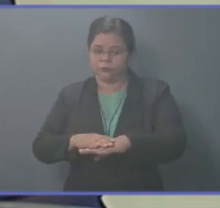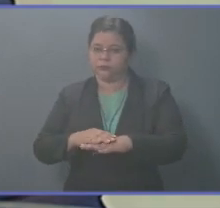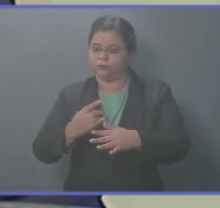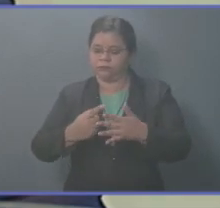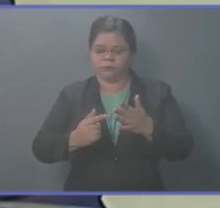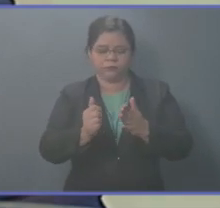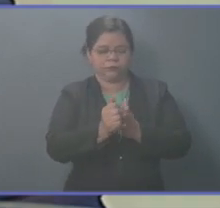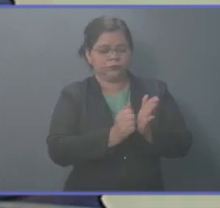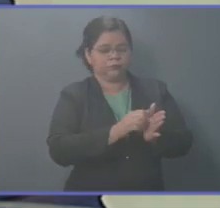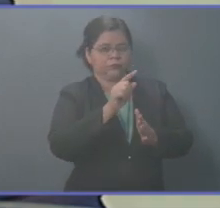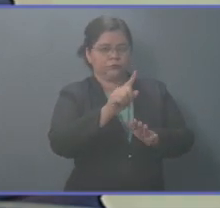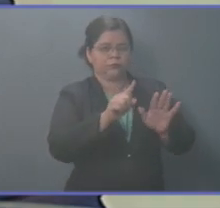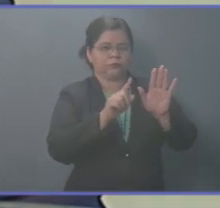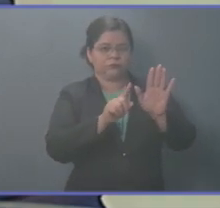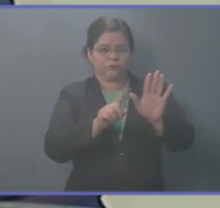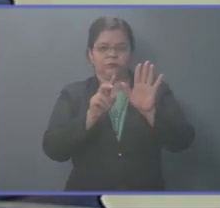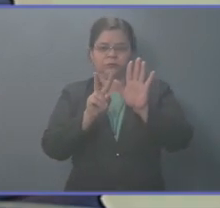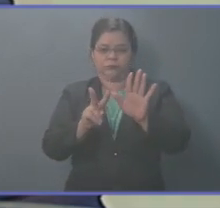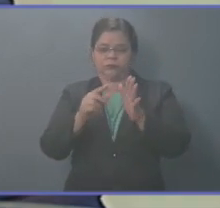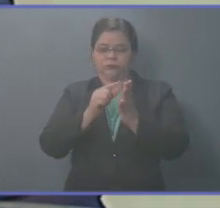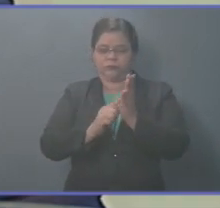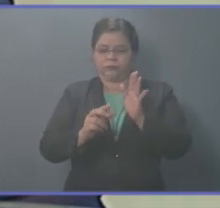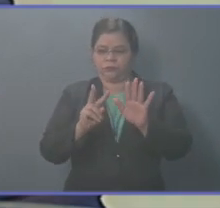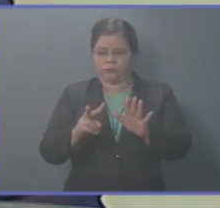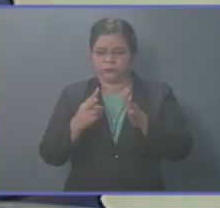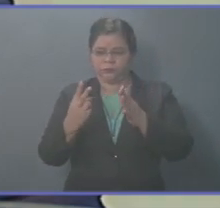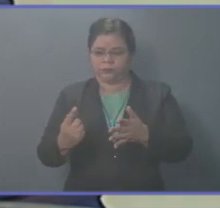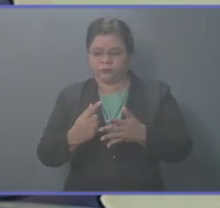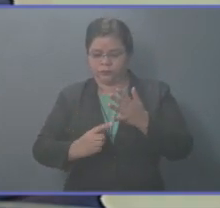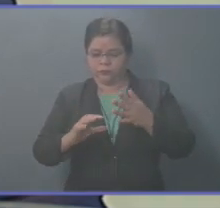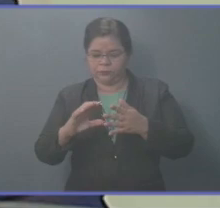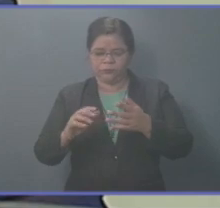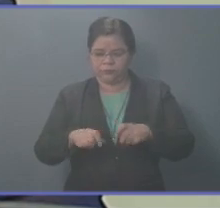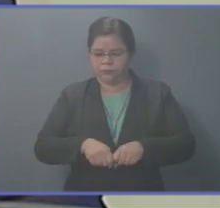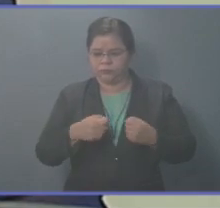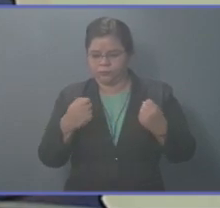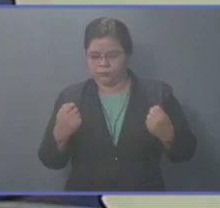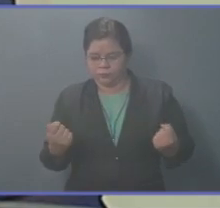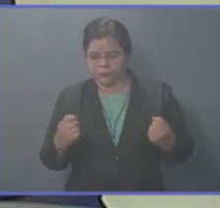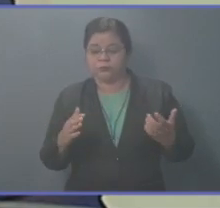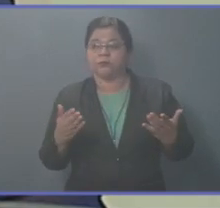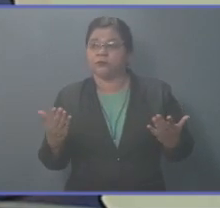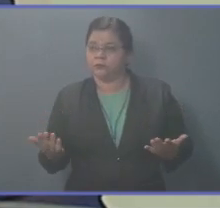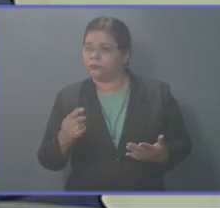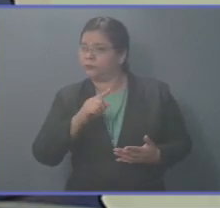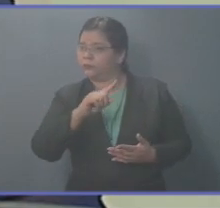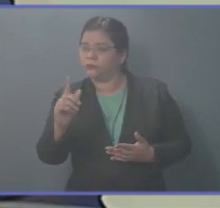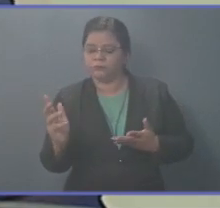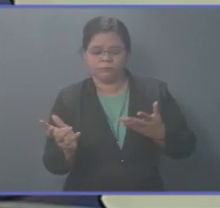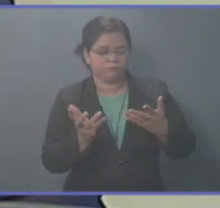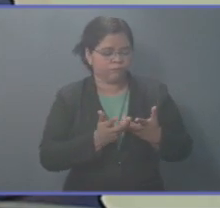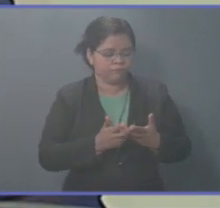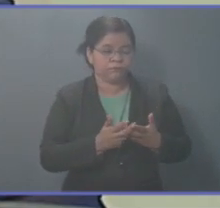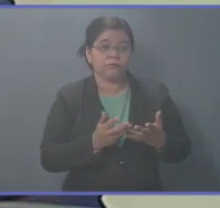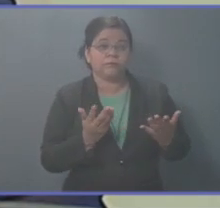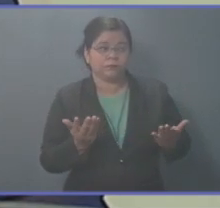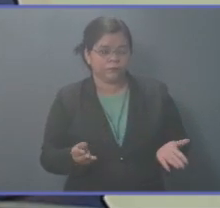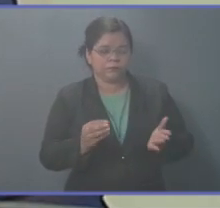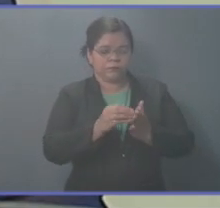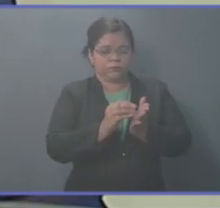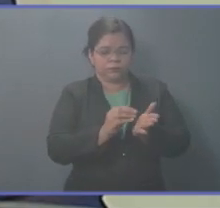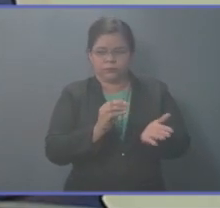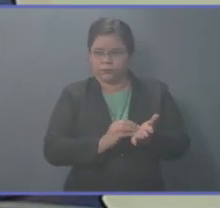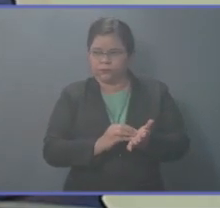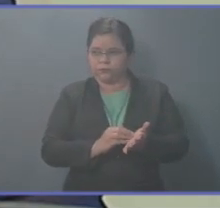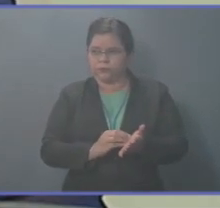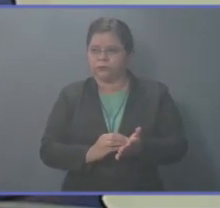el artículo 167 ordinal séptimo de la Constitución por no encuadrarse en el supuesto habilitante contenido en